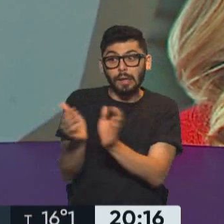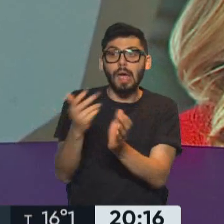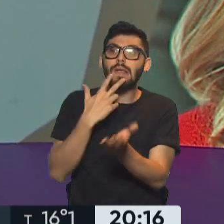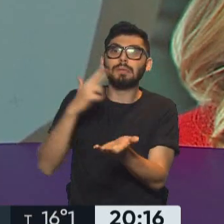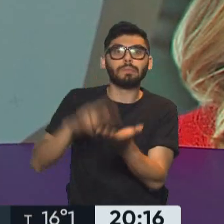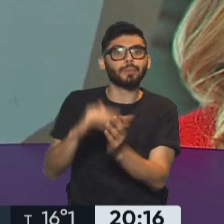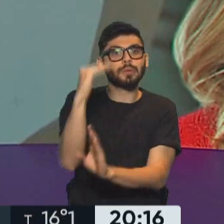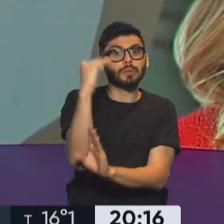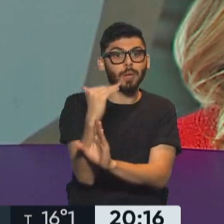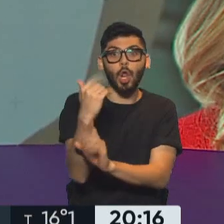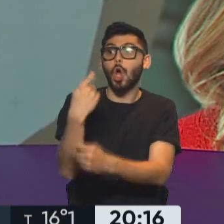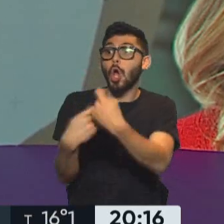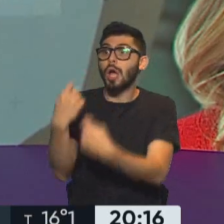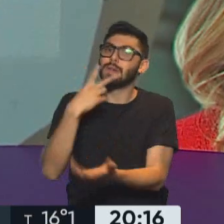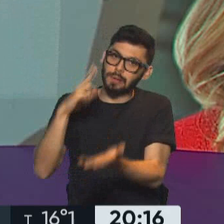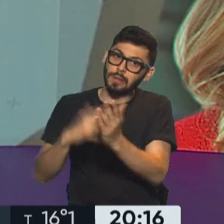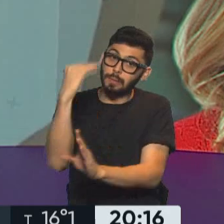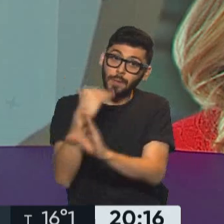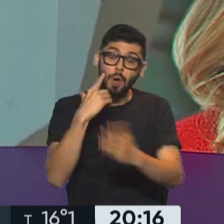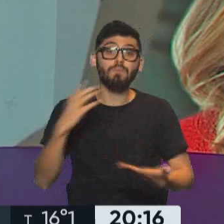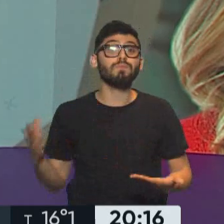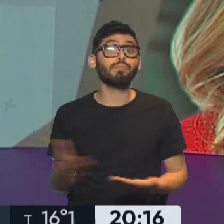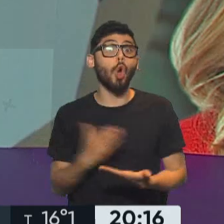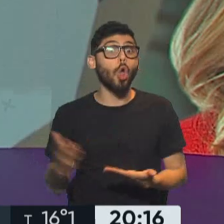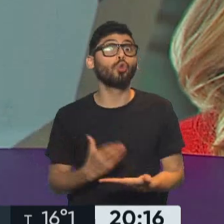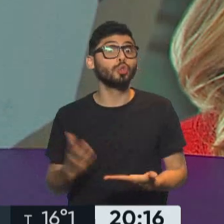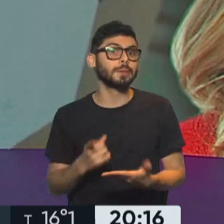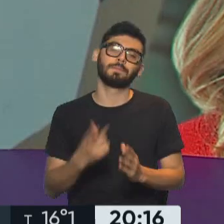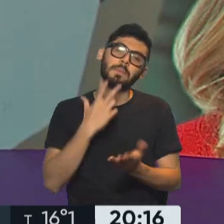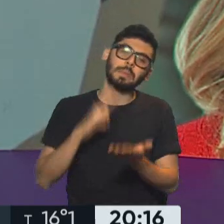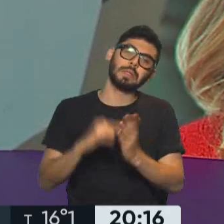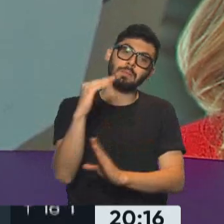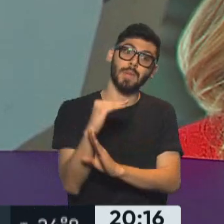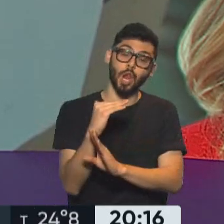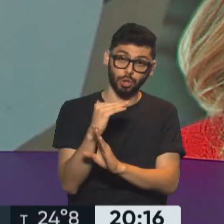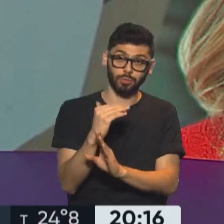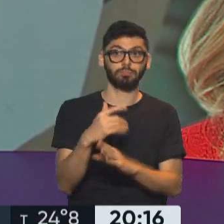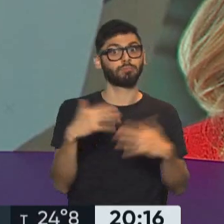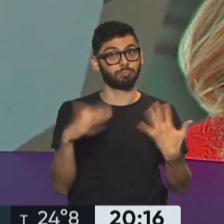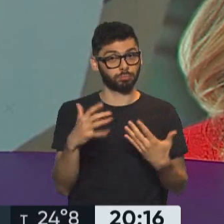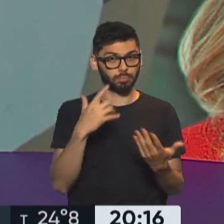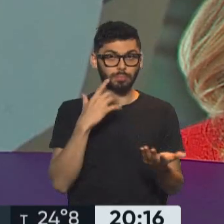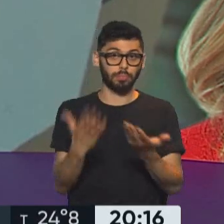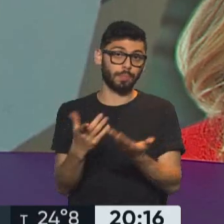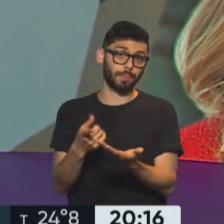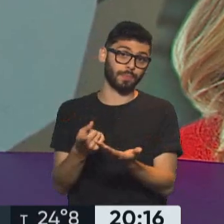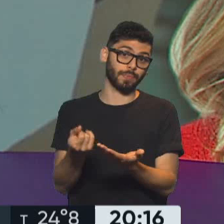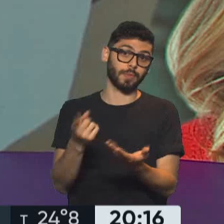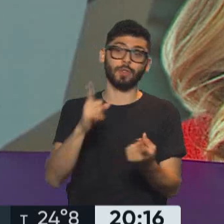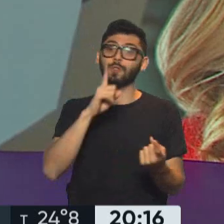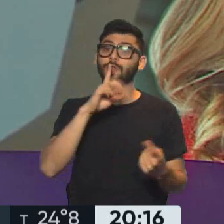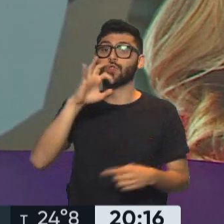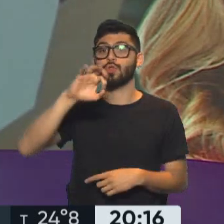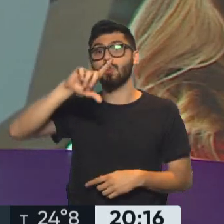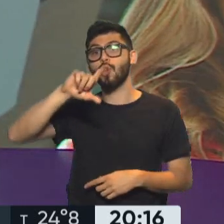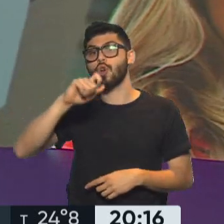los comerciantes, a los productores. Esto es toda una definición, ¿no? Más si la contrastamos con lo que viene sosteniendo Victoria Tolosa Paz, que